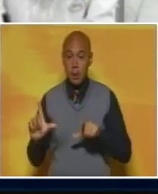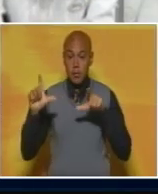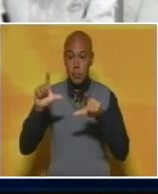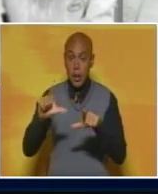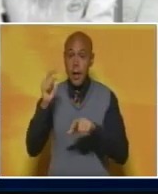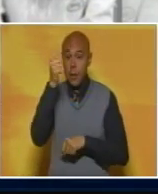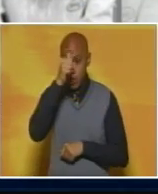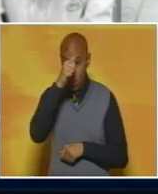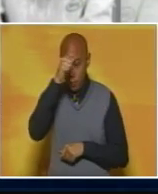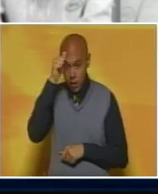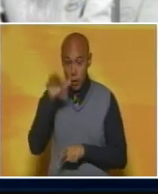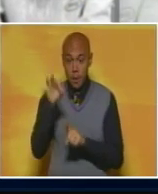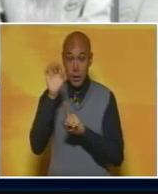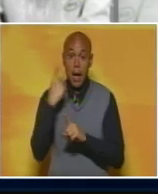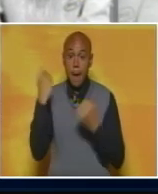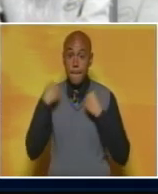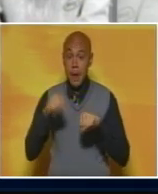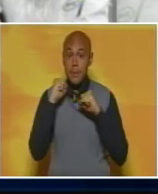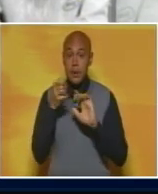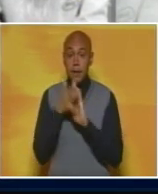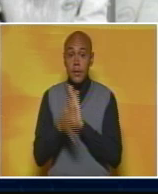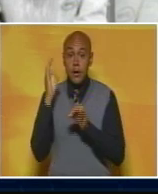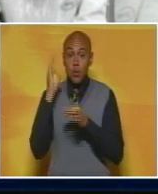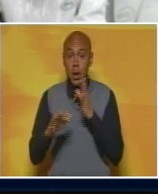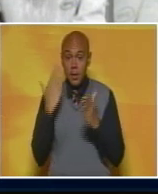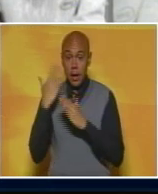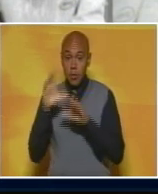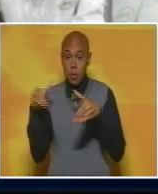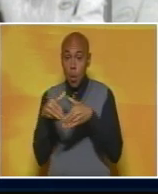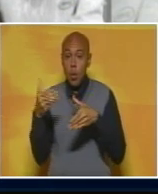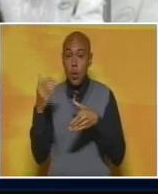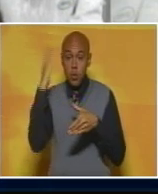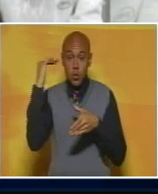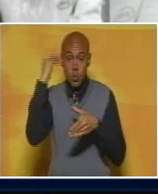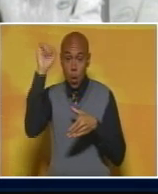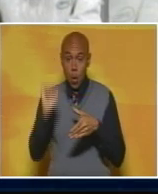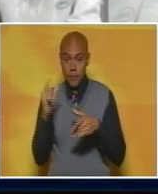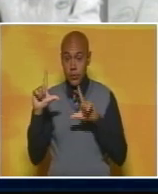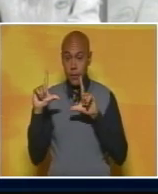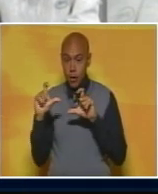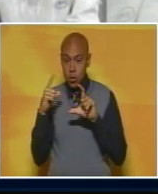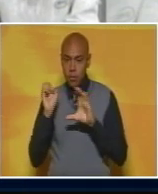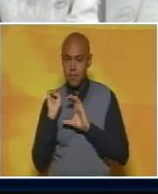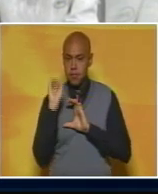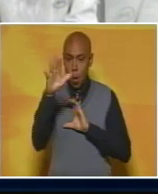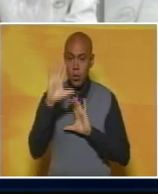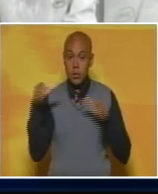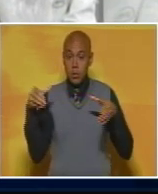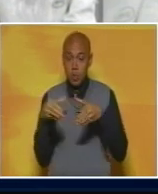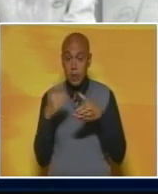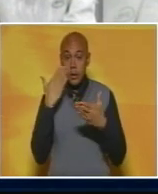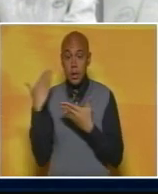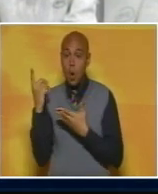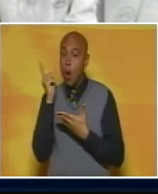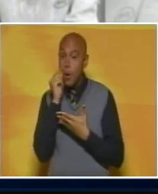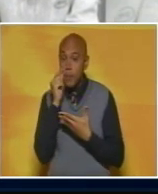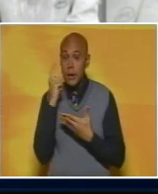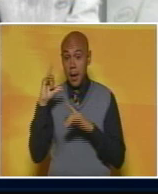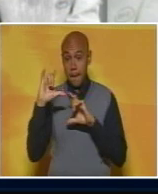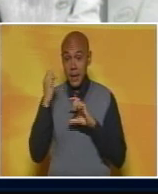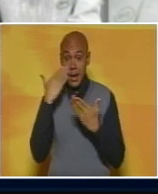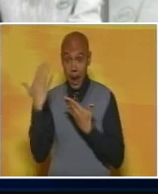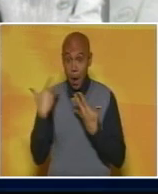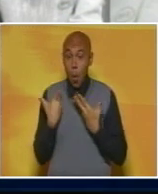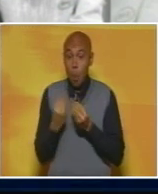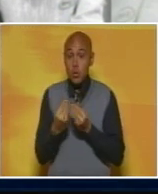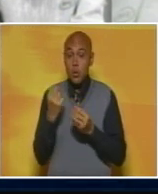domingo y durante uno de sus ensayos se topó con la banda surcoreana. La foto publicada en Instagram y que acompañó con el texto "Mira con